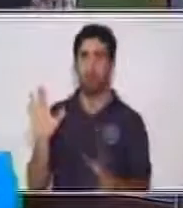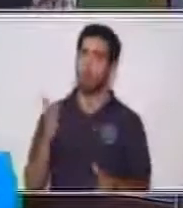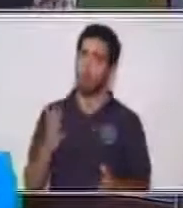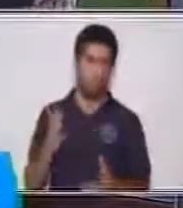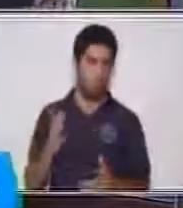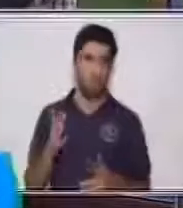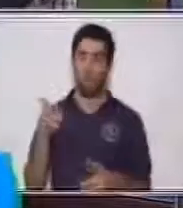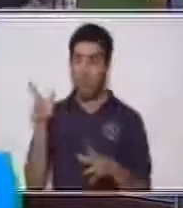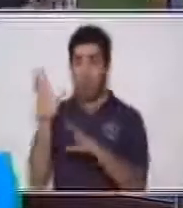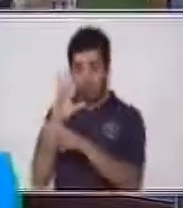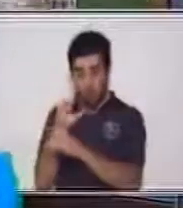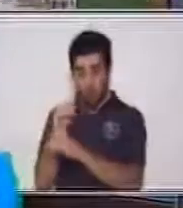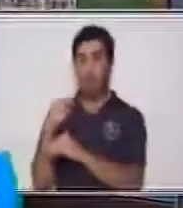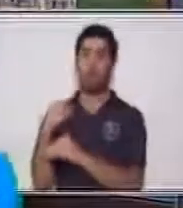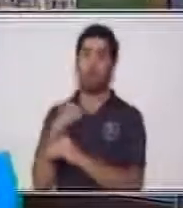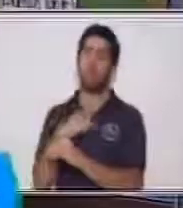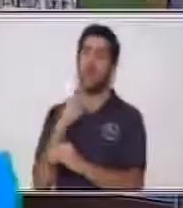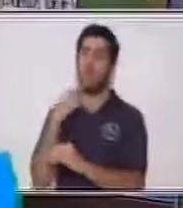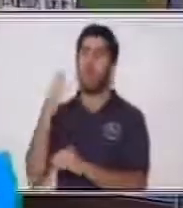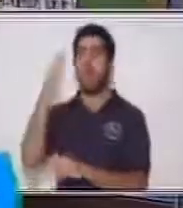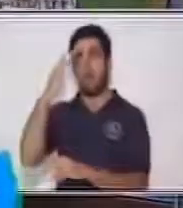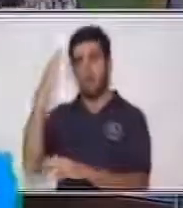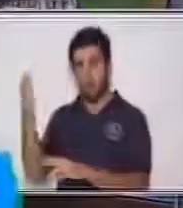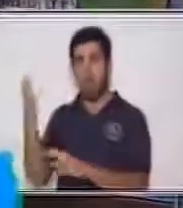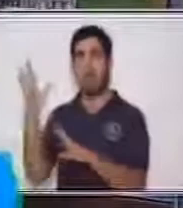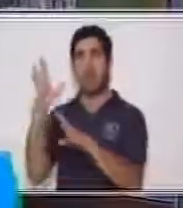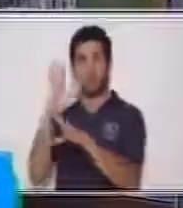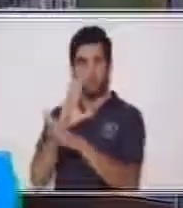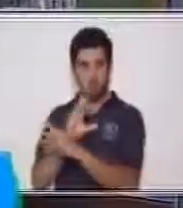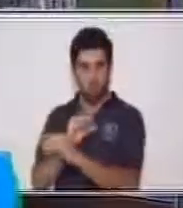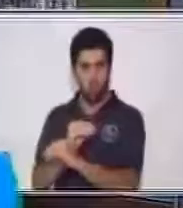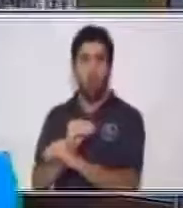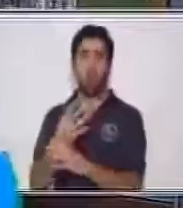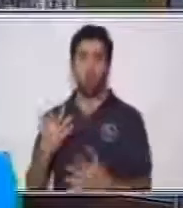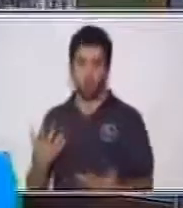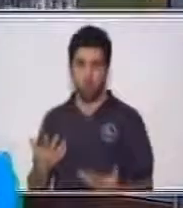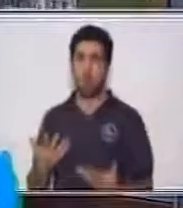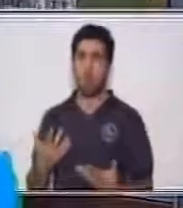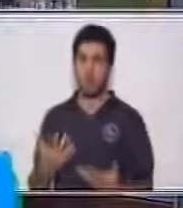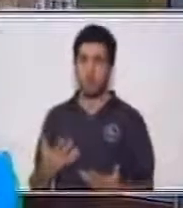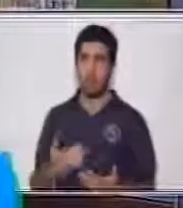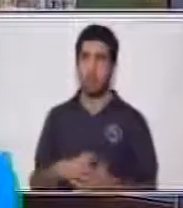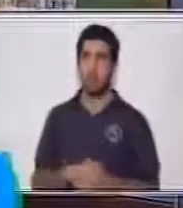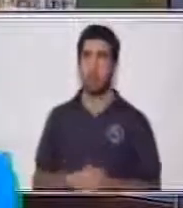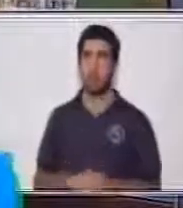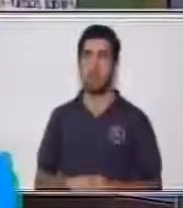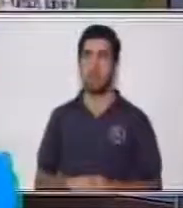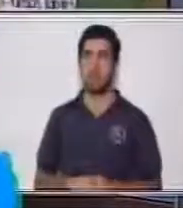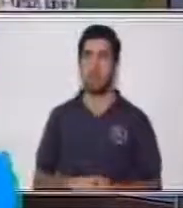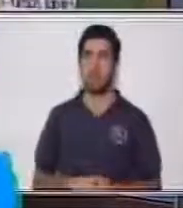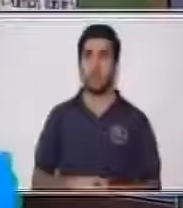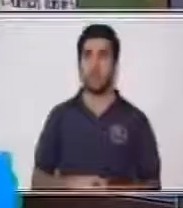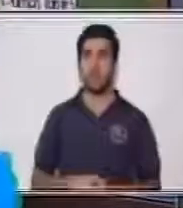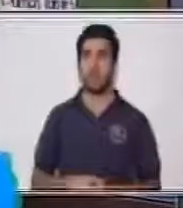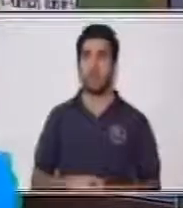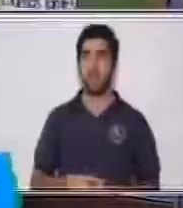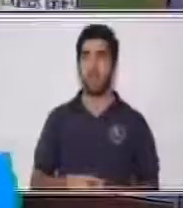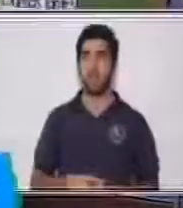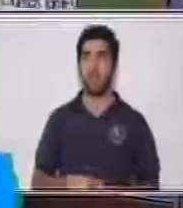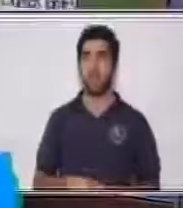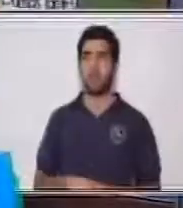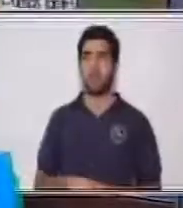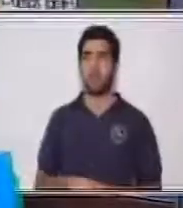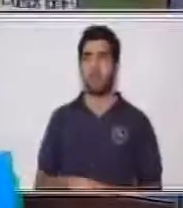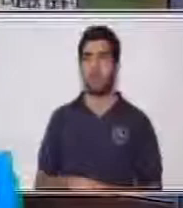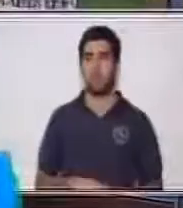a decir buenas noches. Muy bien. Por la noche se van a decir buenas noches. Entonces,